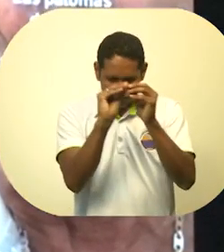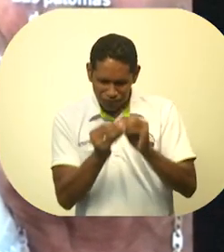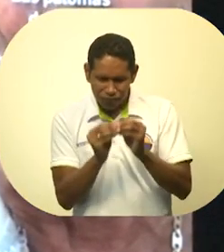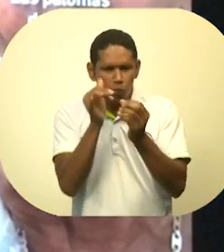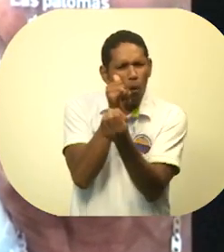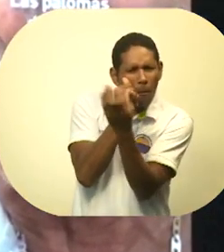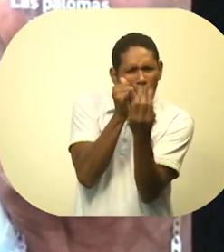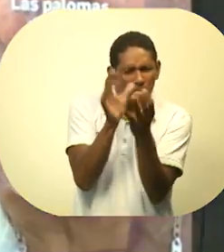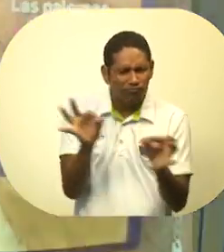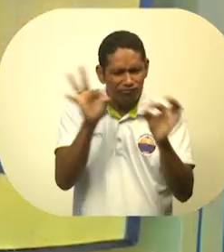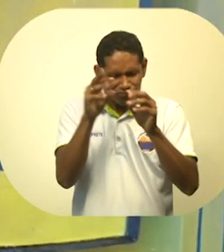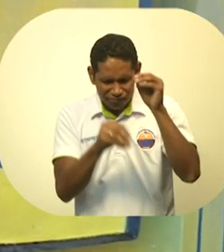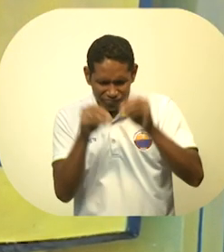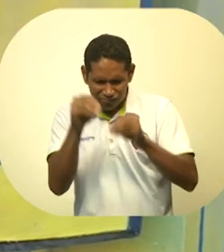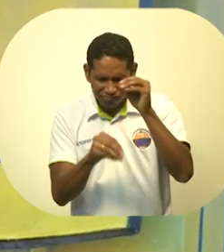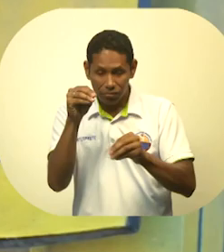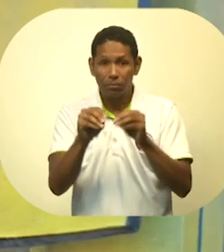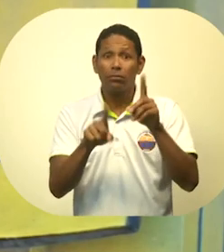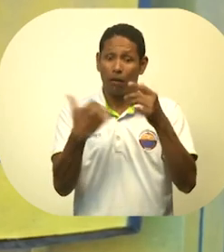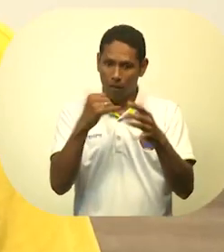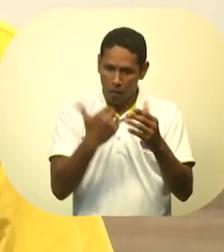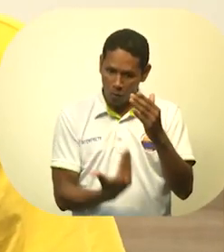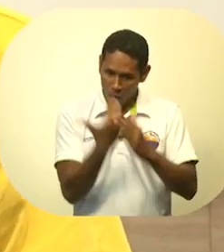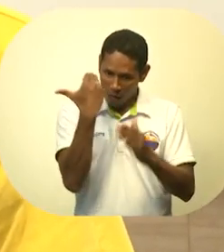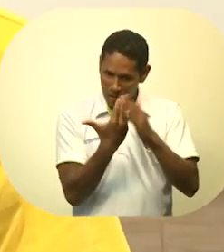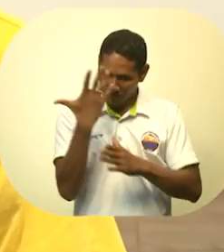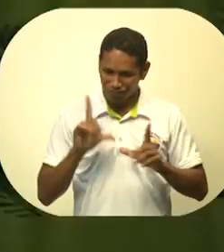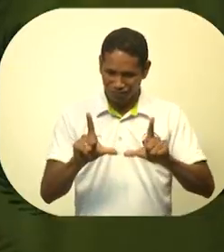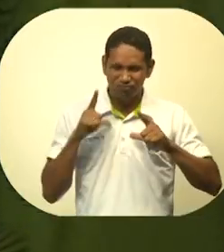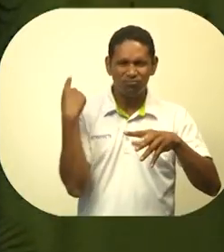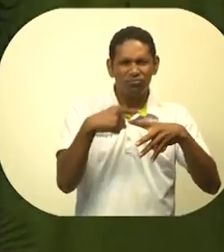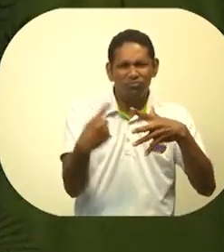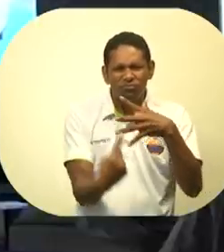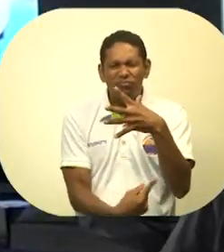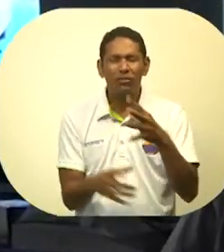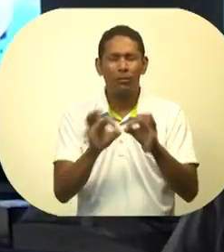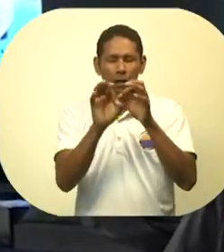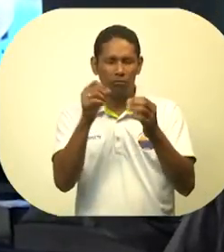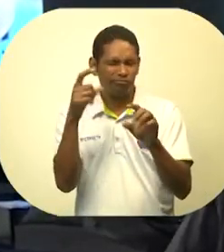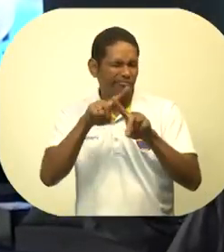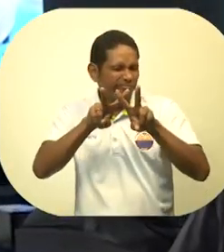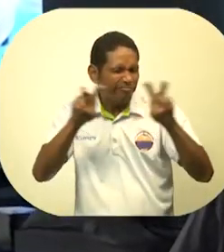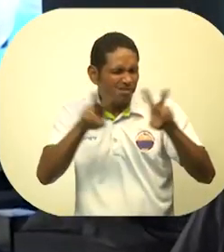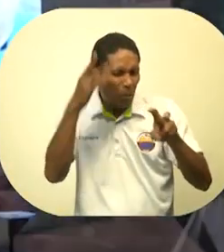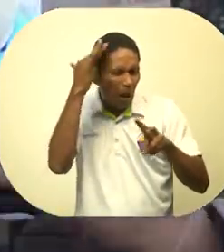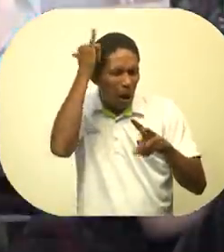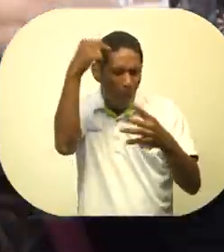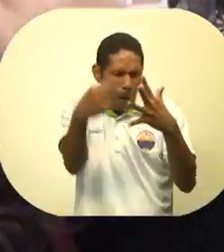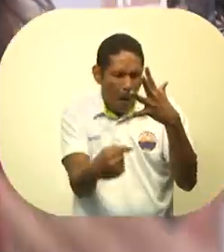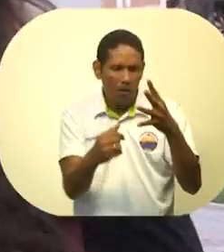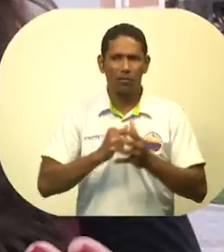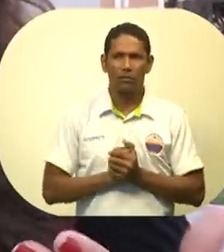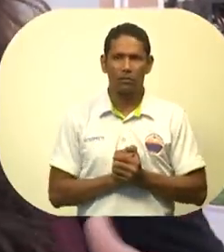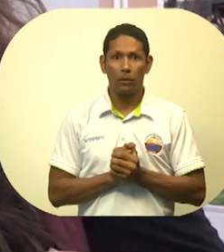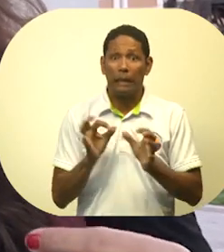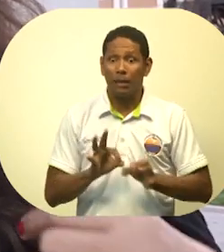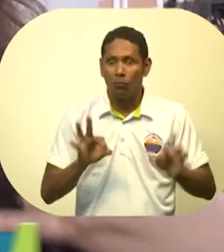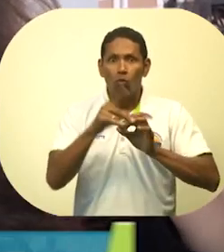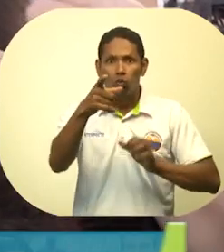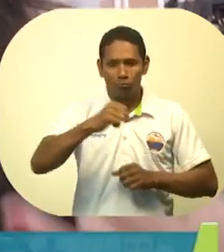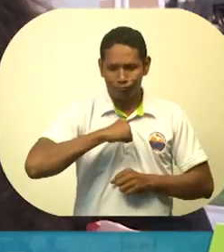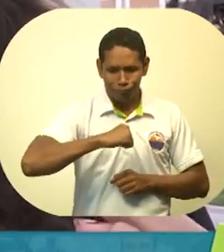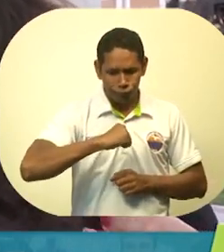formas pedagógicas, nuevos formatos de posgrados y nuevas lógicas para producir contenidos académicos. Para que te empoderes, para que